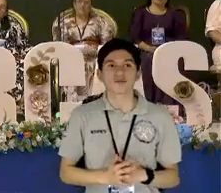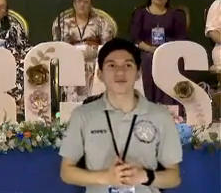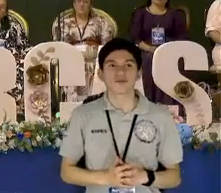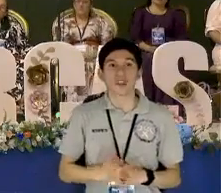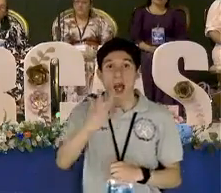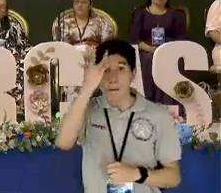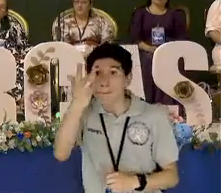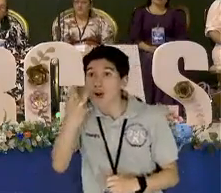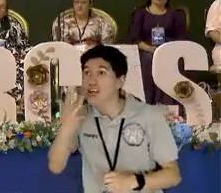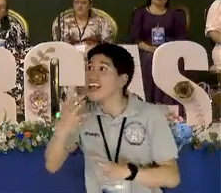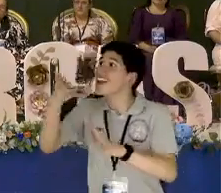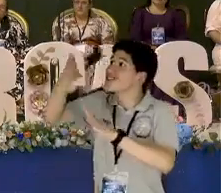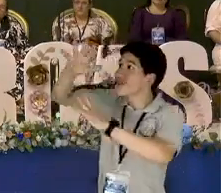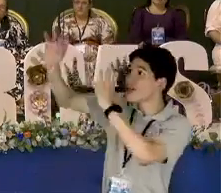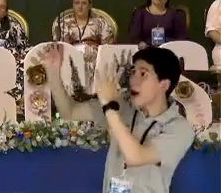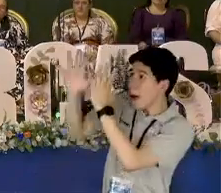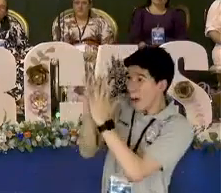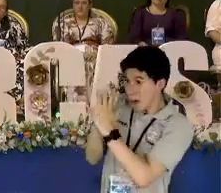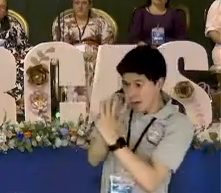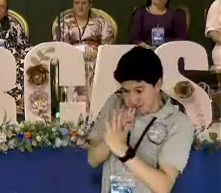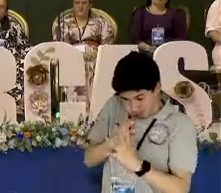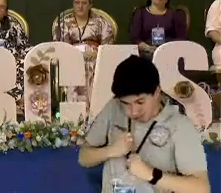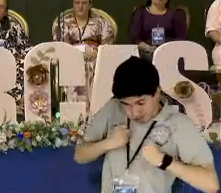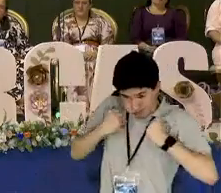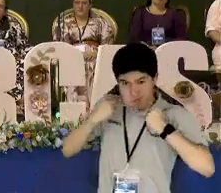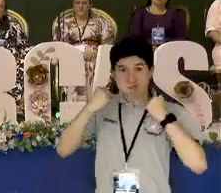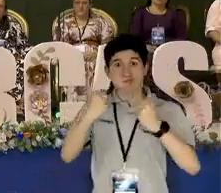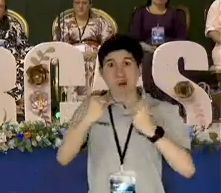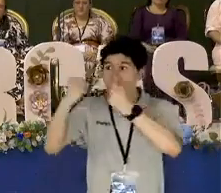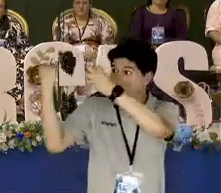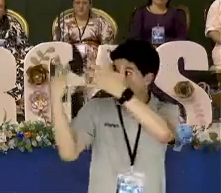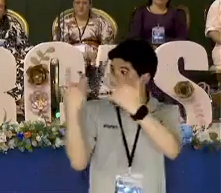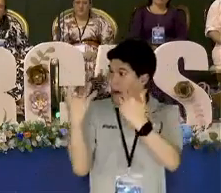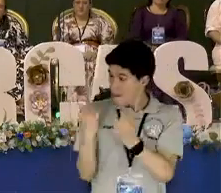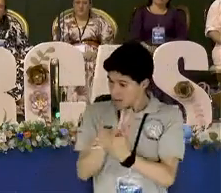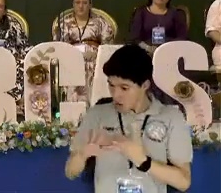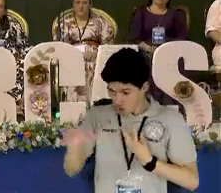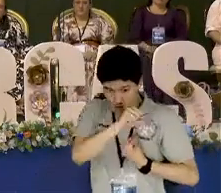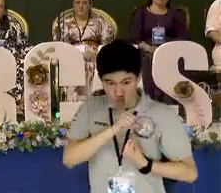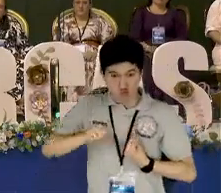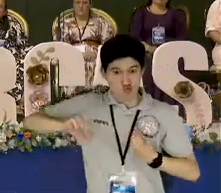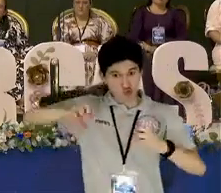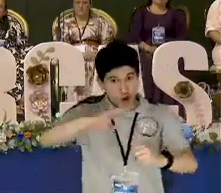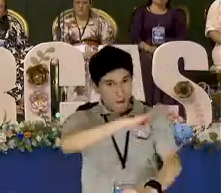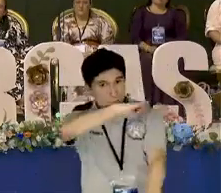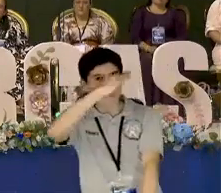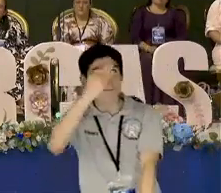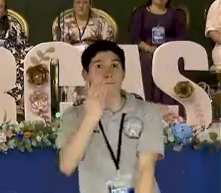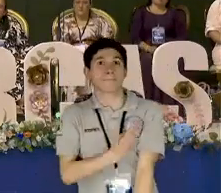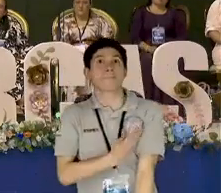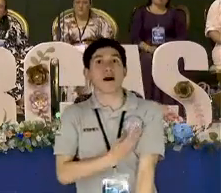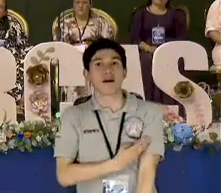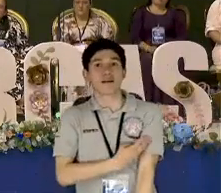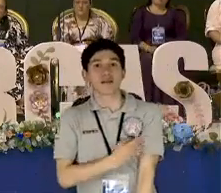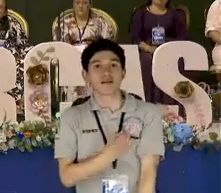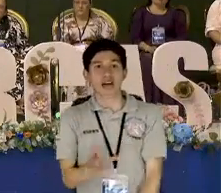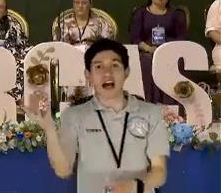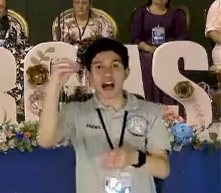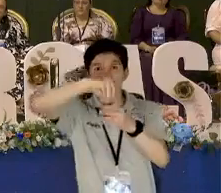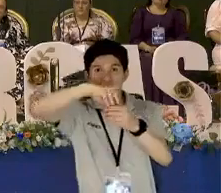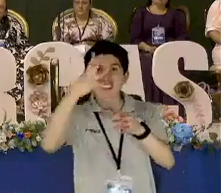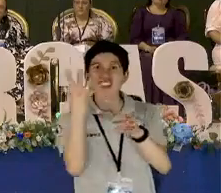Dios, la fortalece la unción de su Espíritu Santo. Estando dentro de esta hermosa